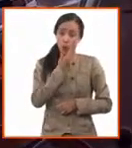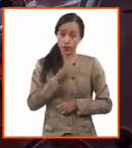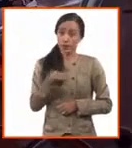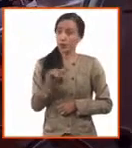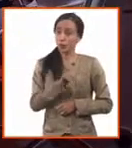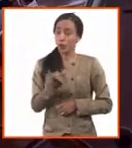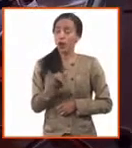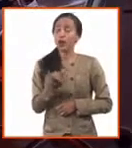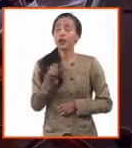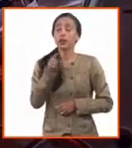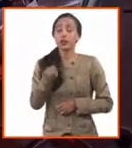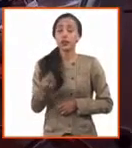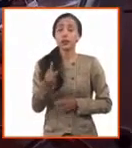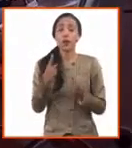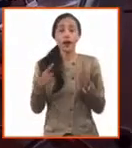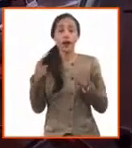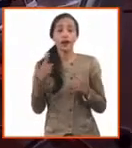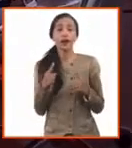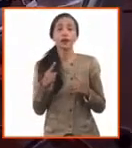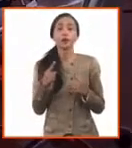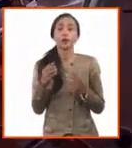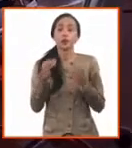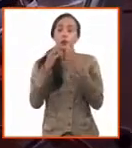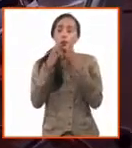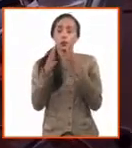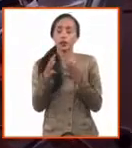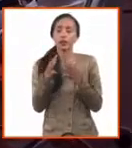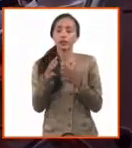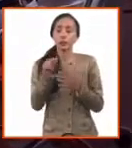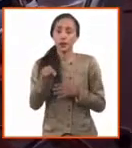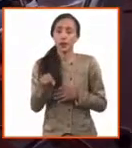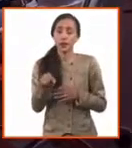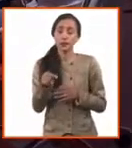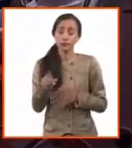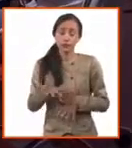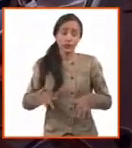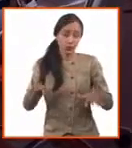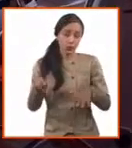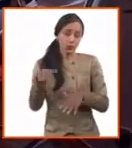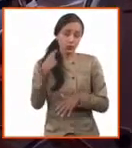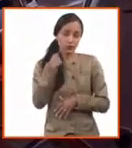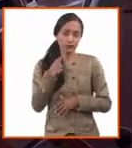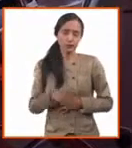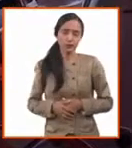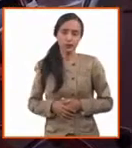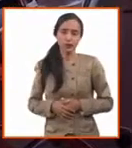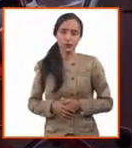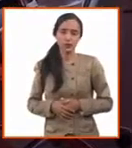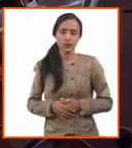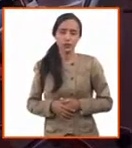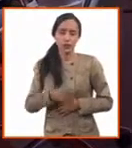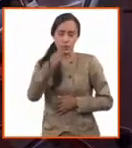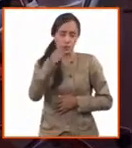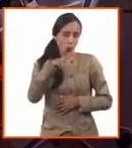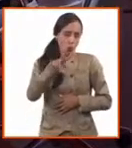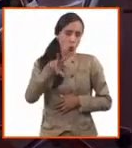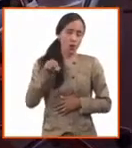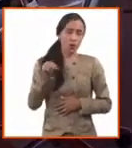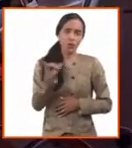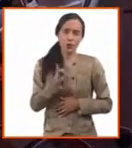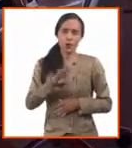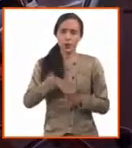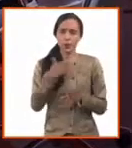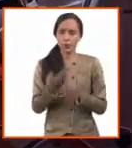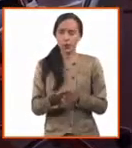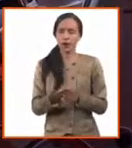dinámica que sin duda es marcó también una impronta anna para esos tiempos así es también el hombre nuevo o sea que más adelante veremos un material